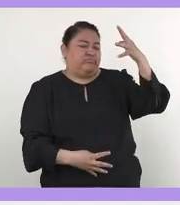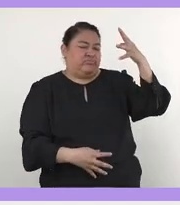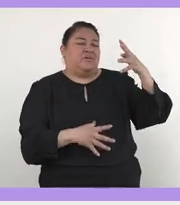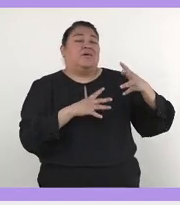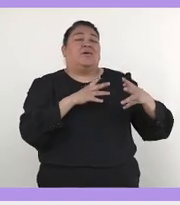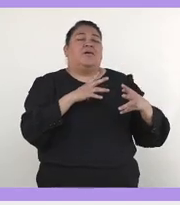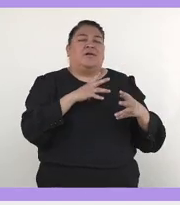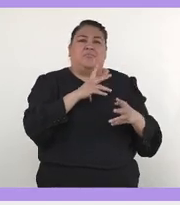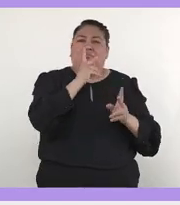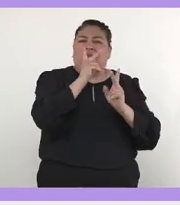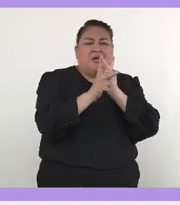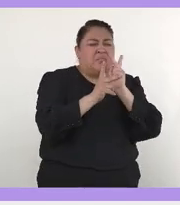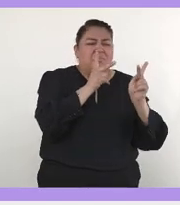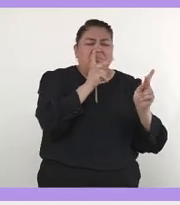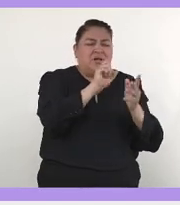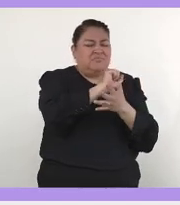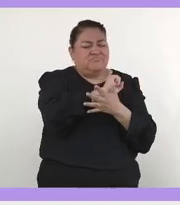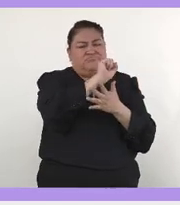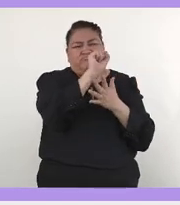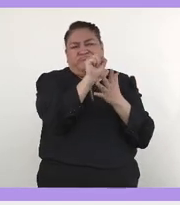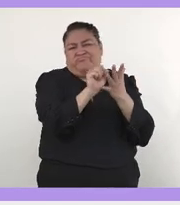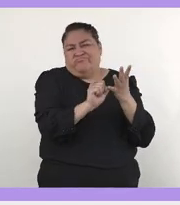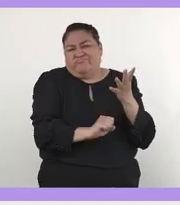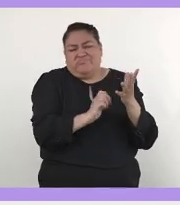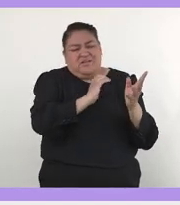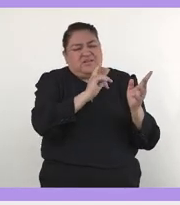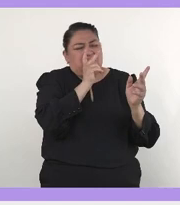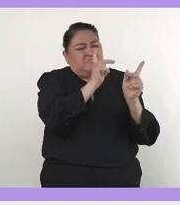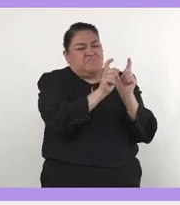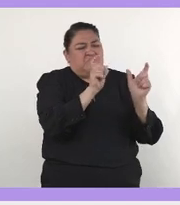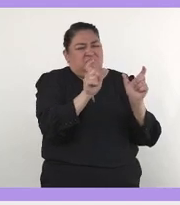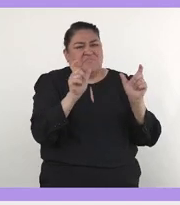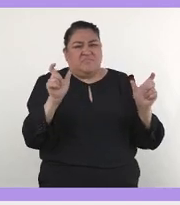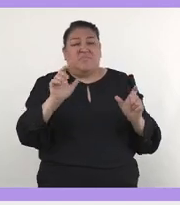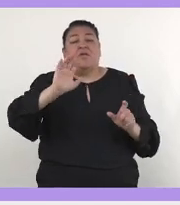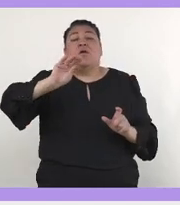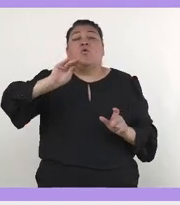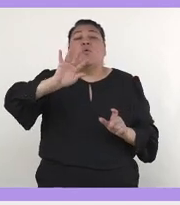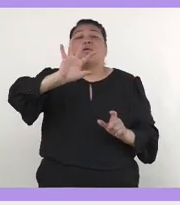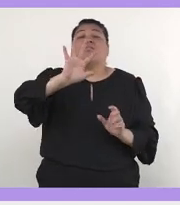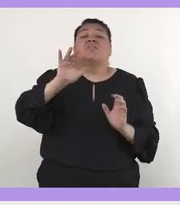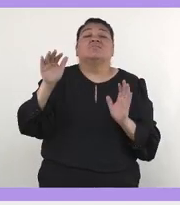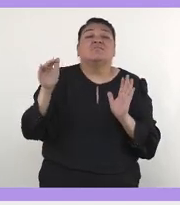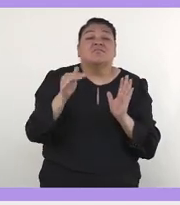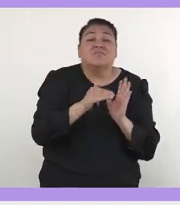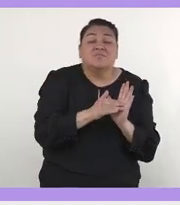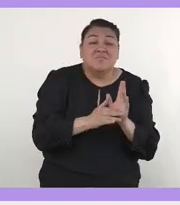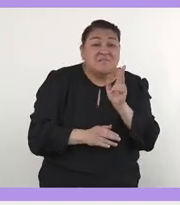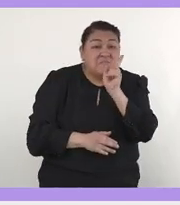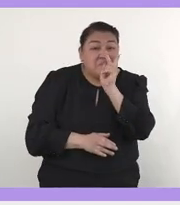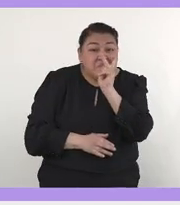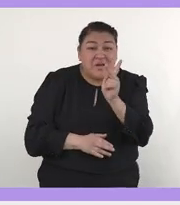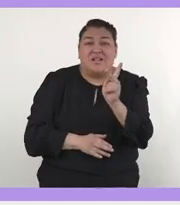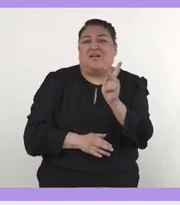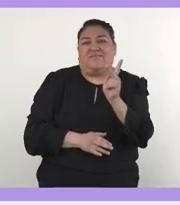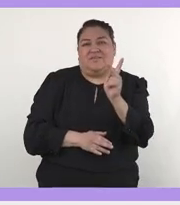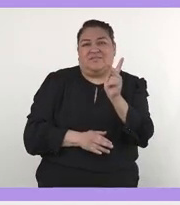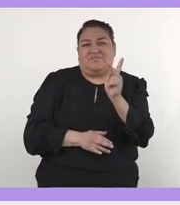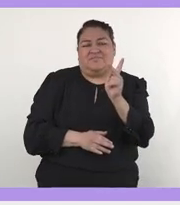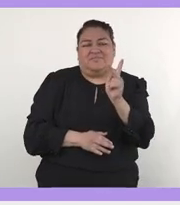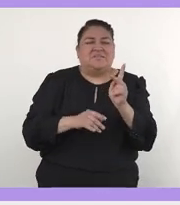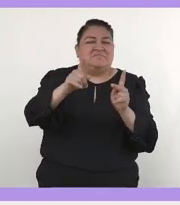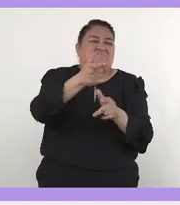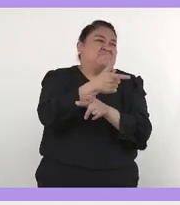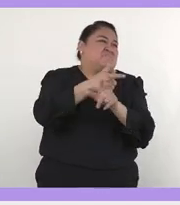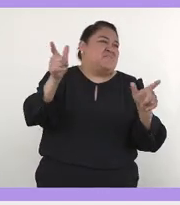evidentemente todas las palabras porque no está Cruz azulear hay por lo menos noventa y cinco mil palabras O sea créanme que van a tener forma de decir lo